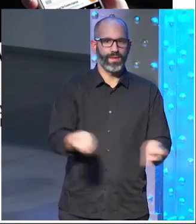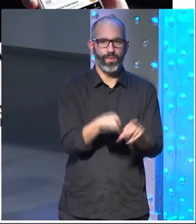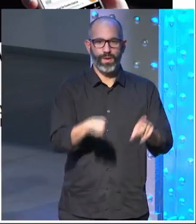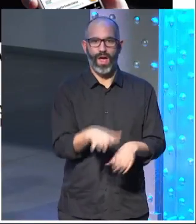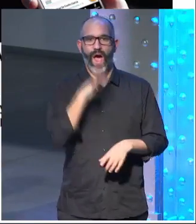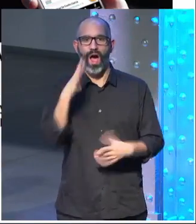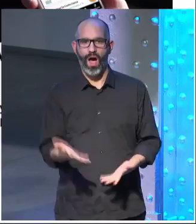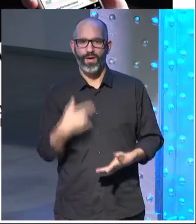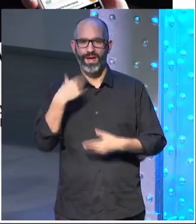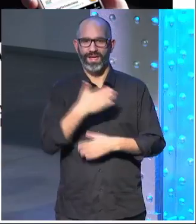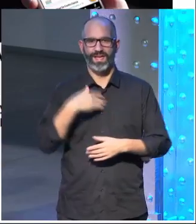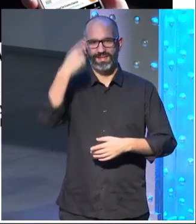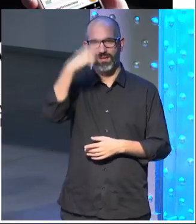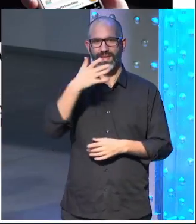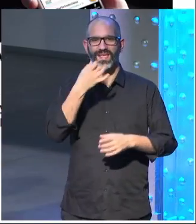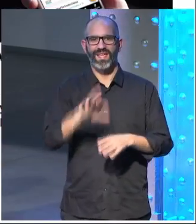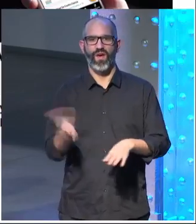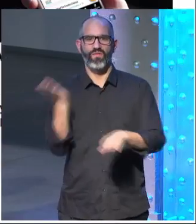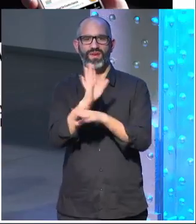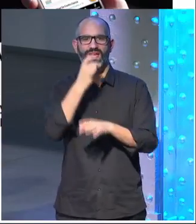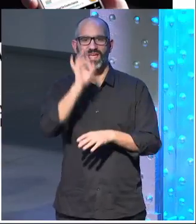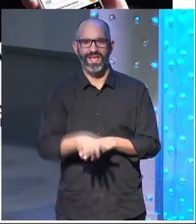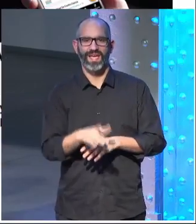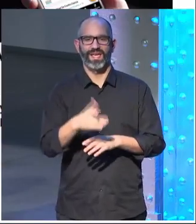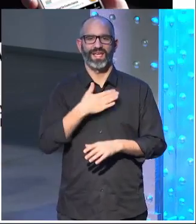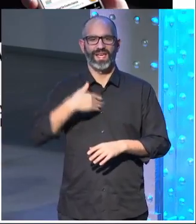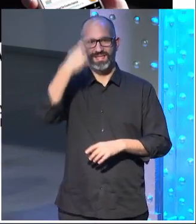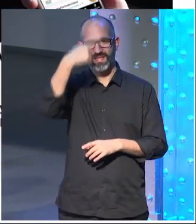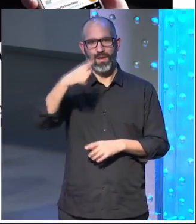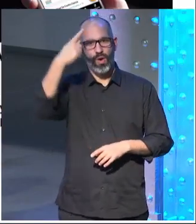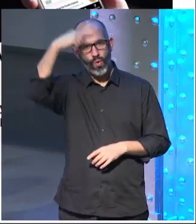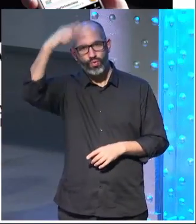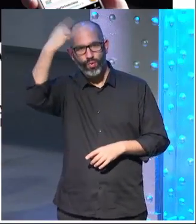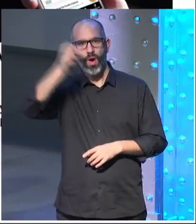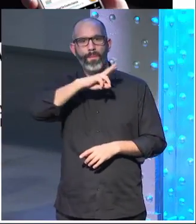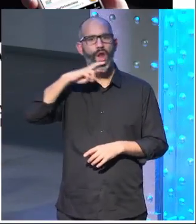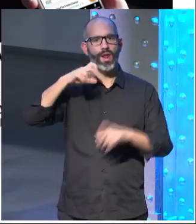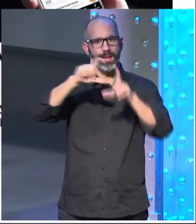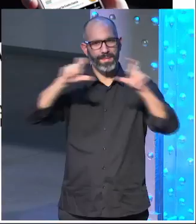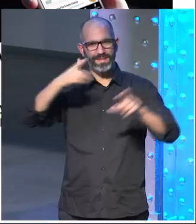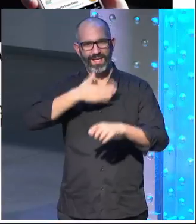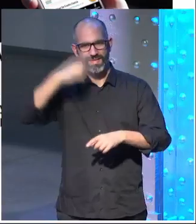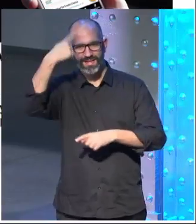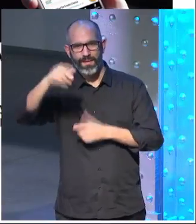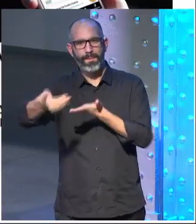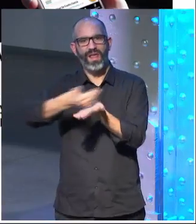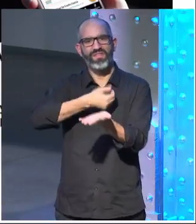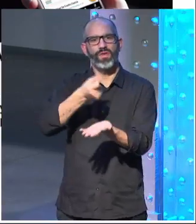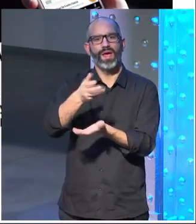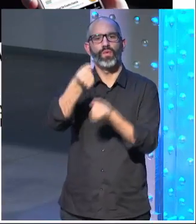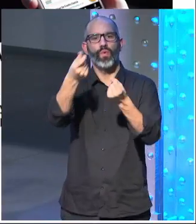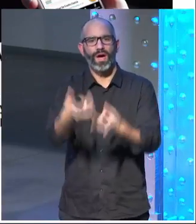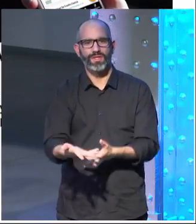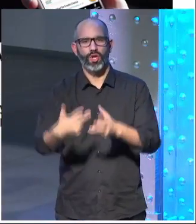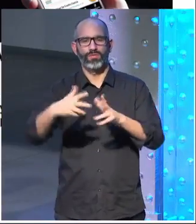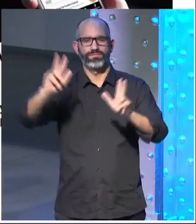saber quién está poniendo esta oferta, quieren saber la cultura y valores de la empresa, los beneficios, quieren